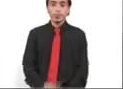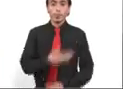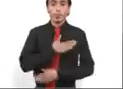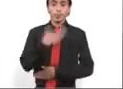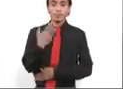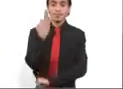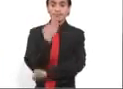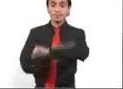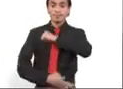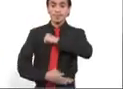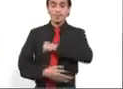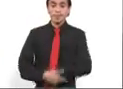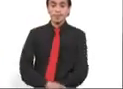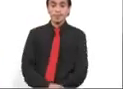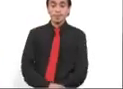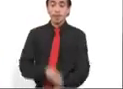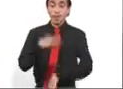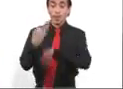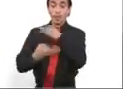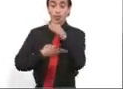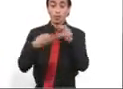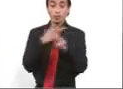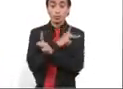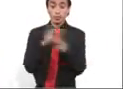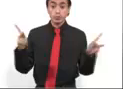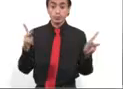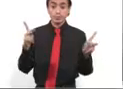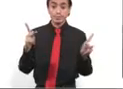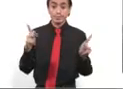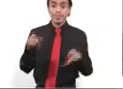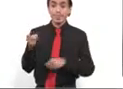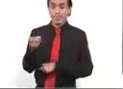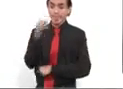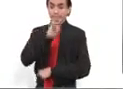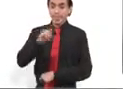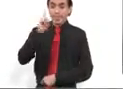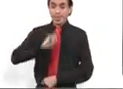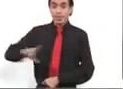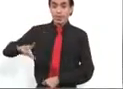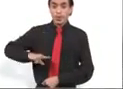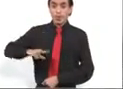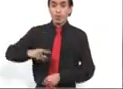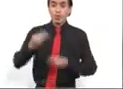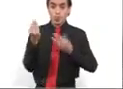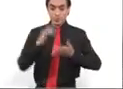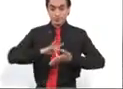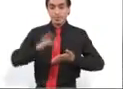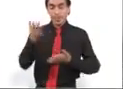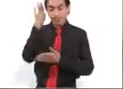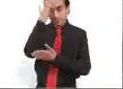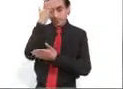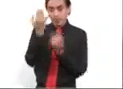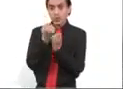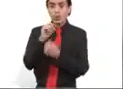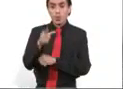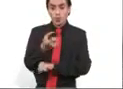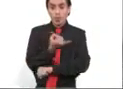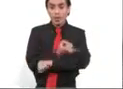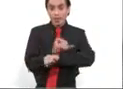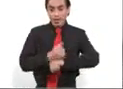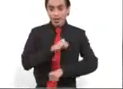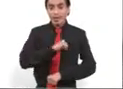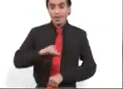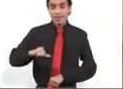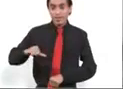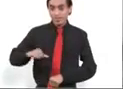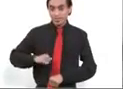Buenas tardes a todas y todos. Muchas gracias, jefa de gobierno, por encabezar este evento, alcaldesa, por recibirnos aquí